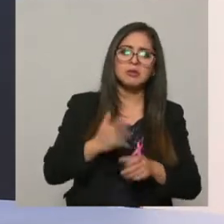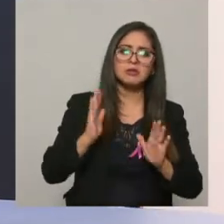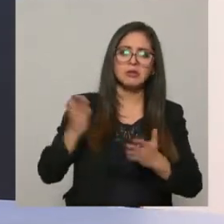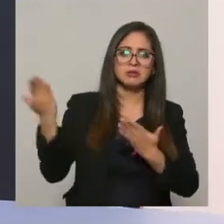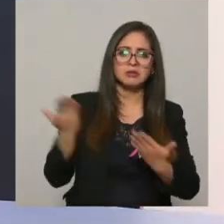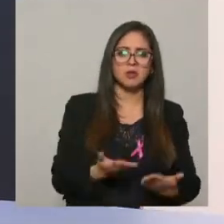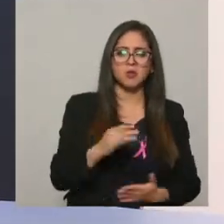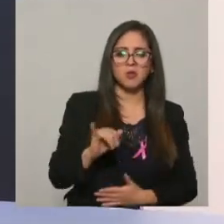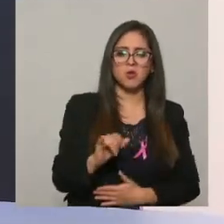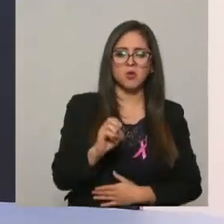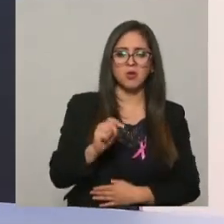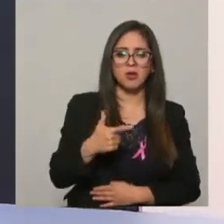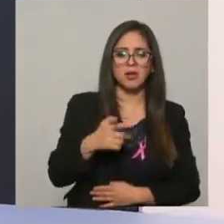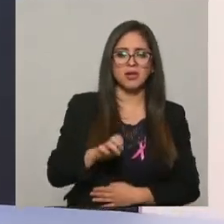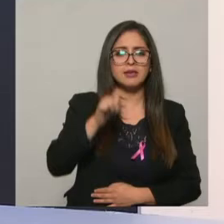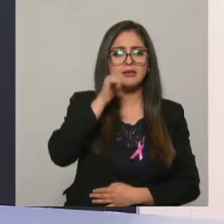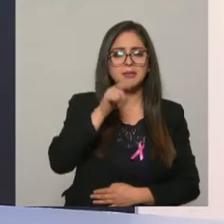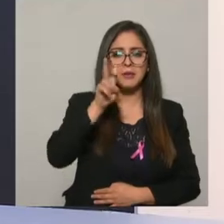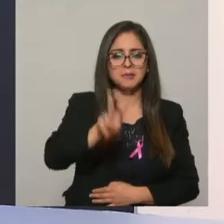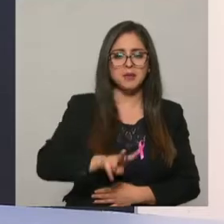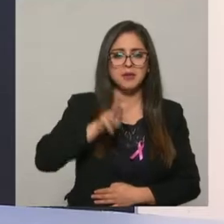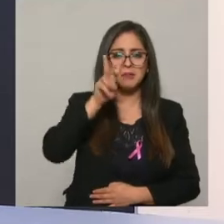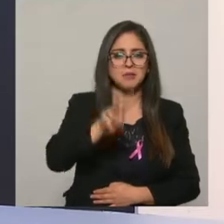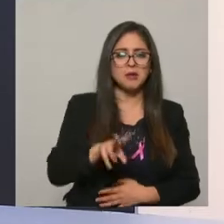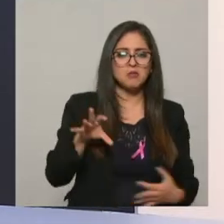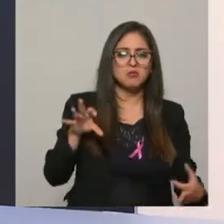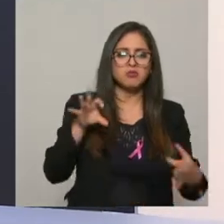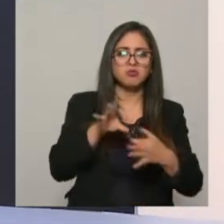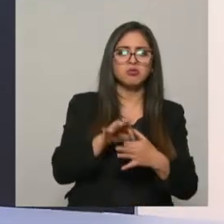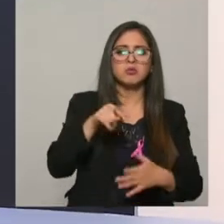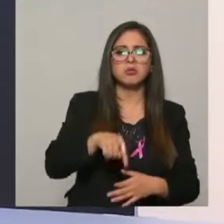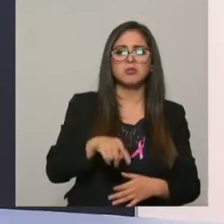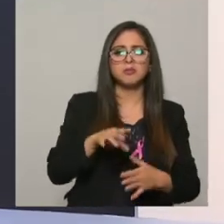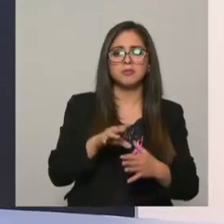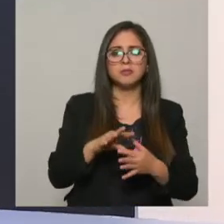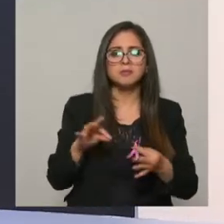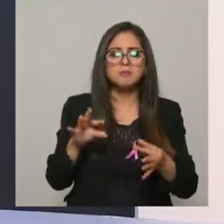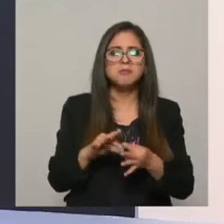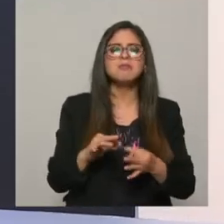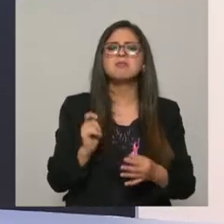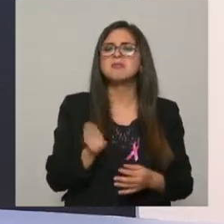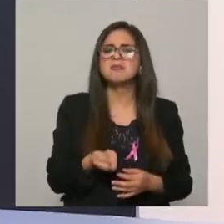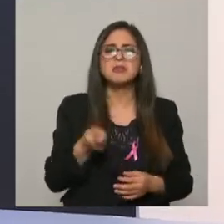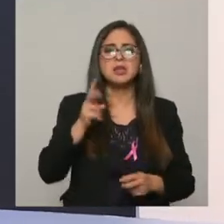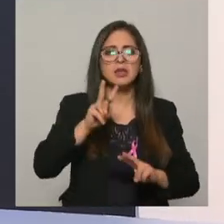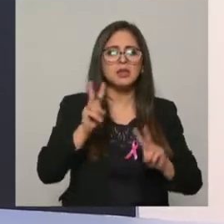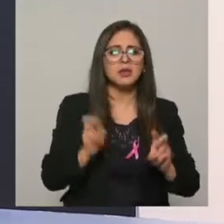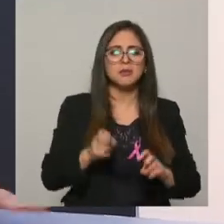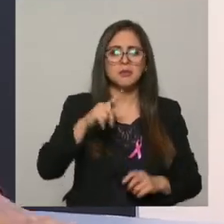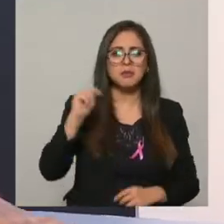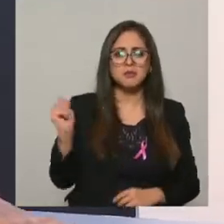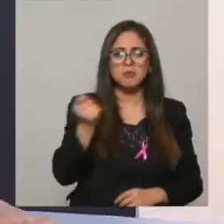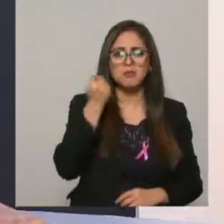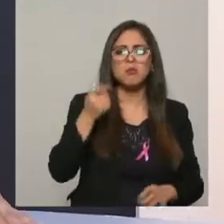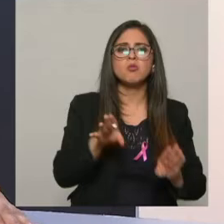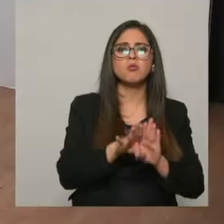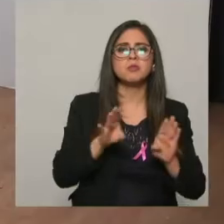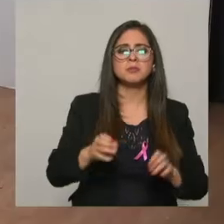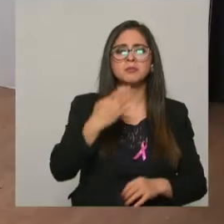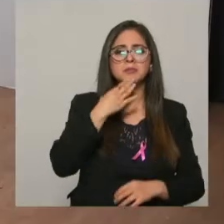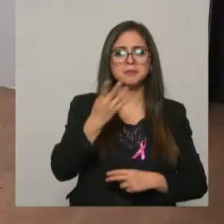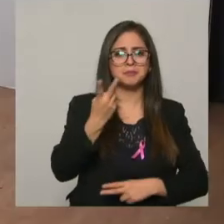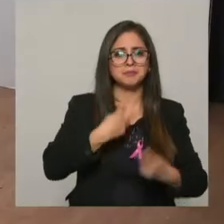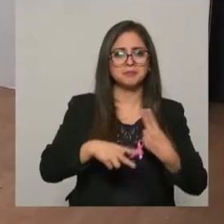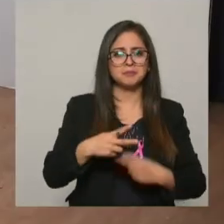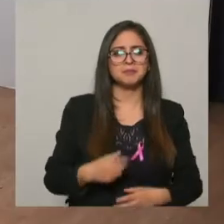Jorge Bravo, como cada viernes lo tenemos aquí en el estudio para platicar de tecnología. ¿Qué tal, Jorge? Bienvenido. ¿Qué tal,